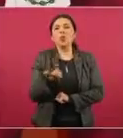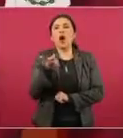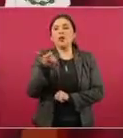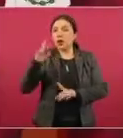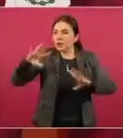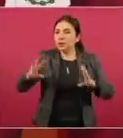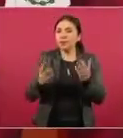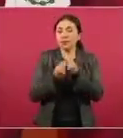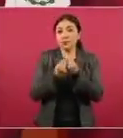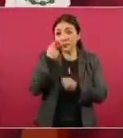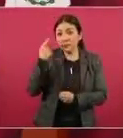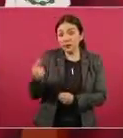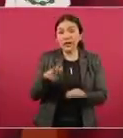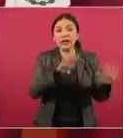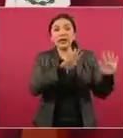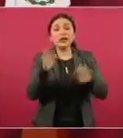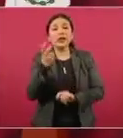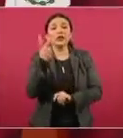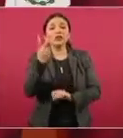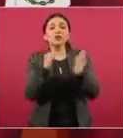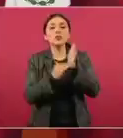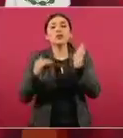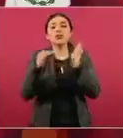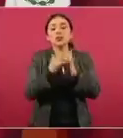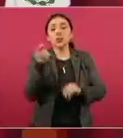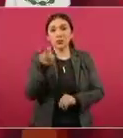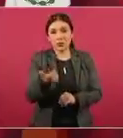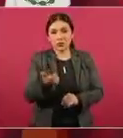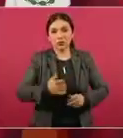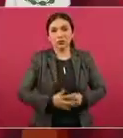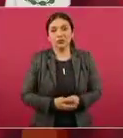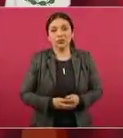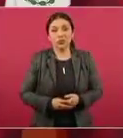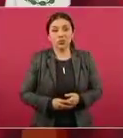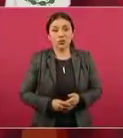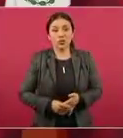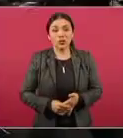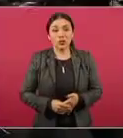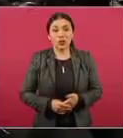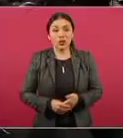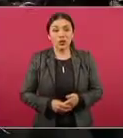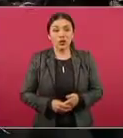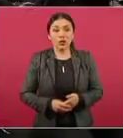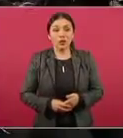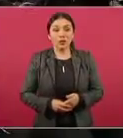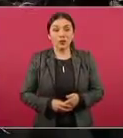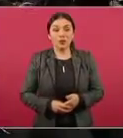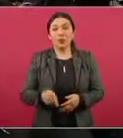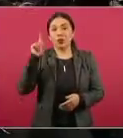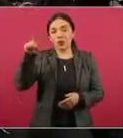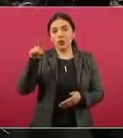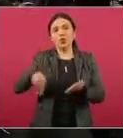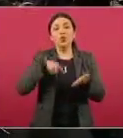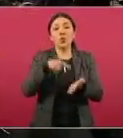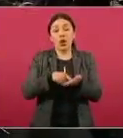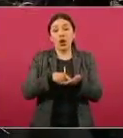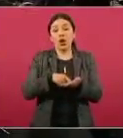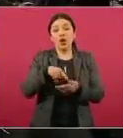son 502 millones de pesos. De esos, a Sonora le